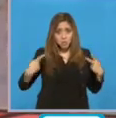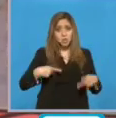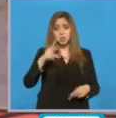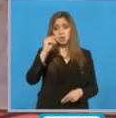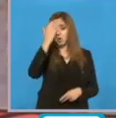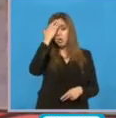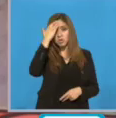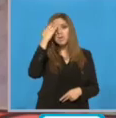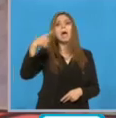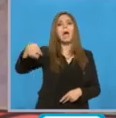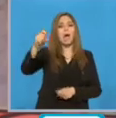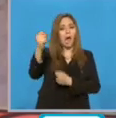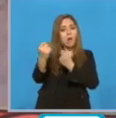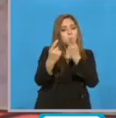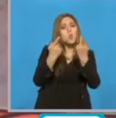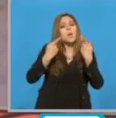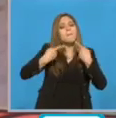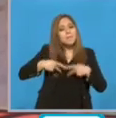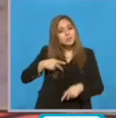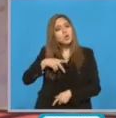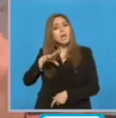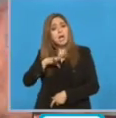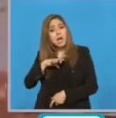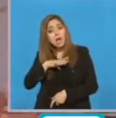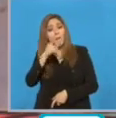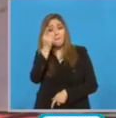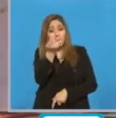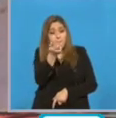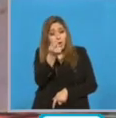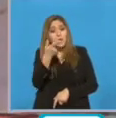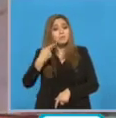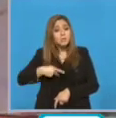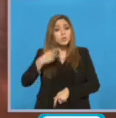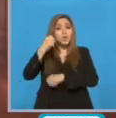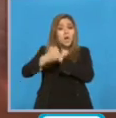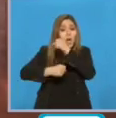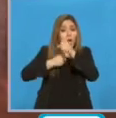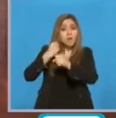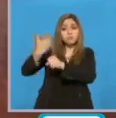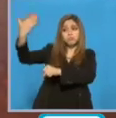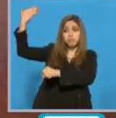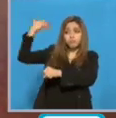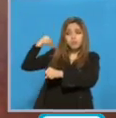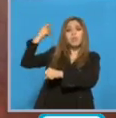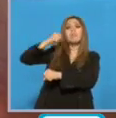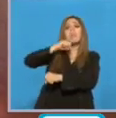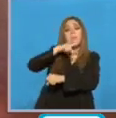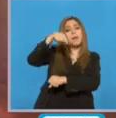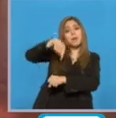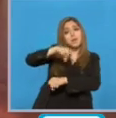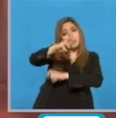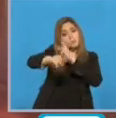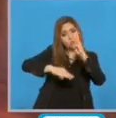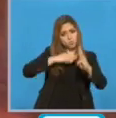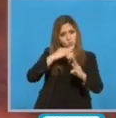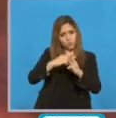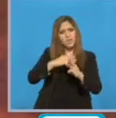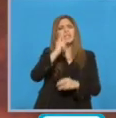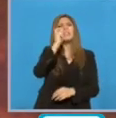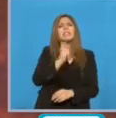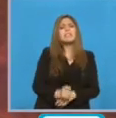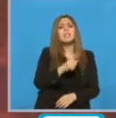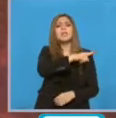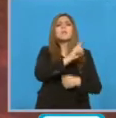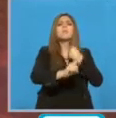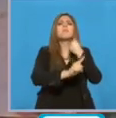común. Ah. Sin embargo, hay varios casos reportados en todo el mundo y desde todas las épocas. ¿En qué consiste? Bueno, Ajá. pues esta alteración del sueño consiste en que